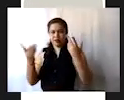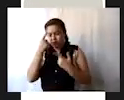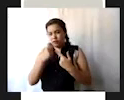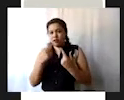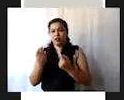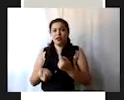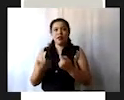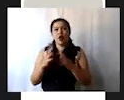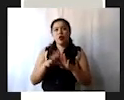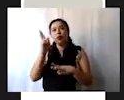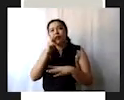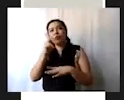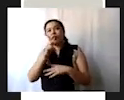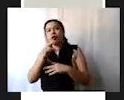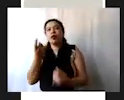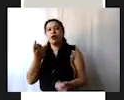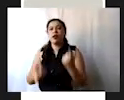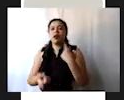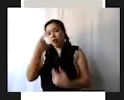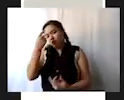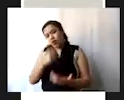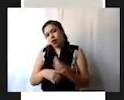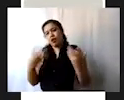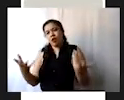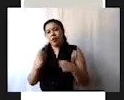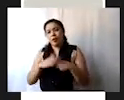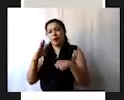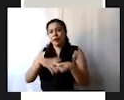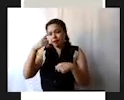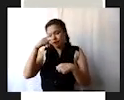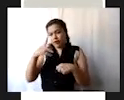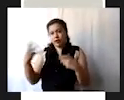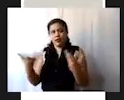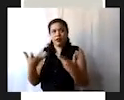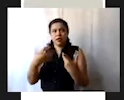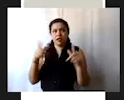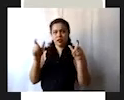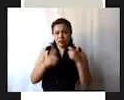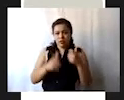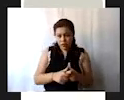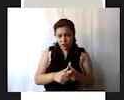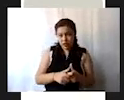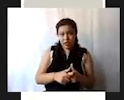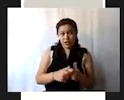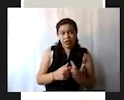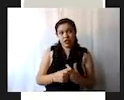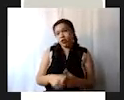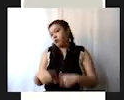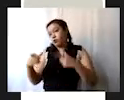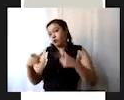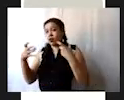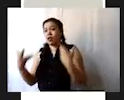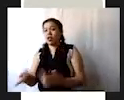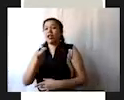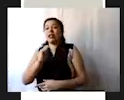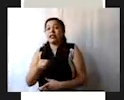pilotajes, ¿no? A veces creo que sin duda es mucho más fácil hacer esto en lo micro que en lo macro, y eso implica cambiar